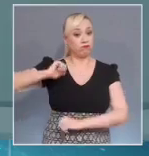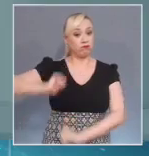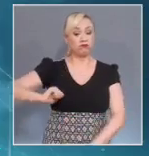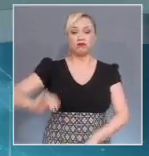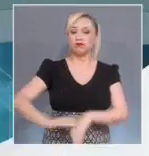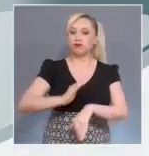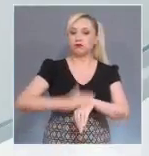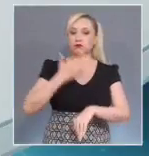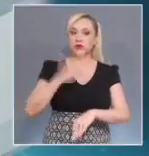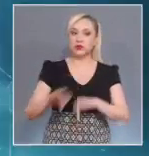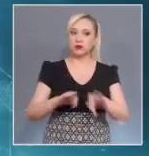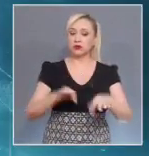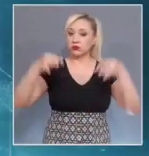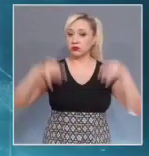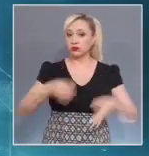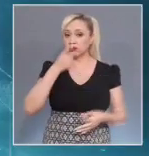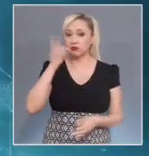Piña.